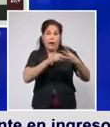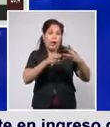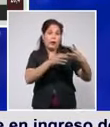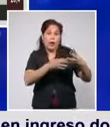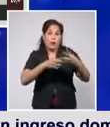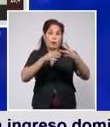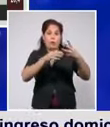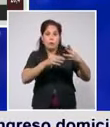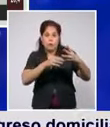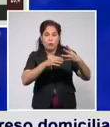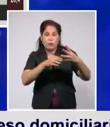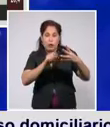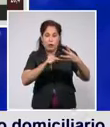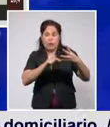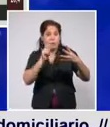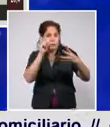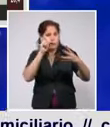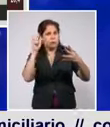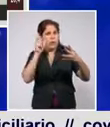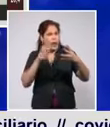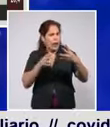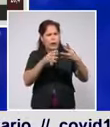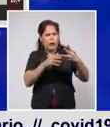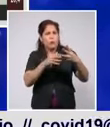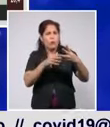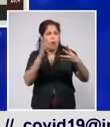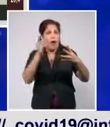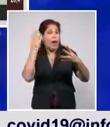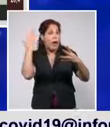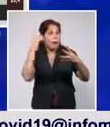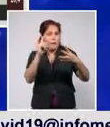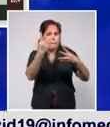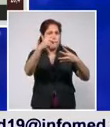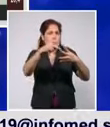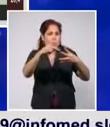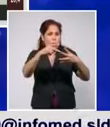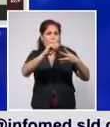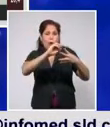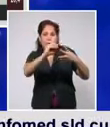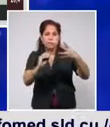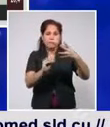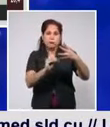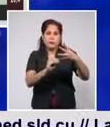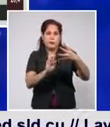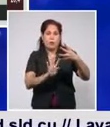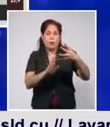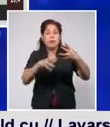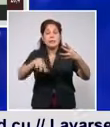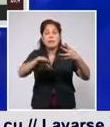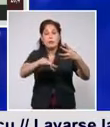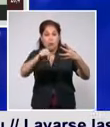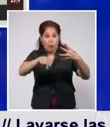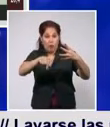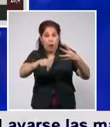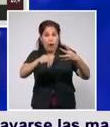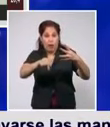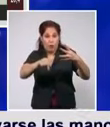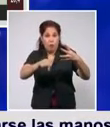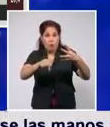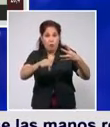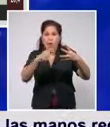porque Estados Unidos se mantenía en el segundo lugar. Sin embargo, la situación que están enfrentando